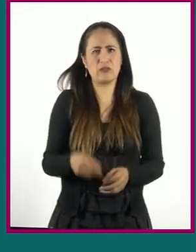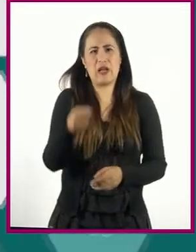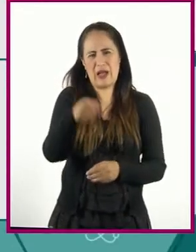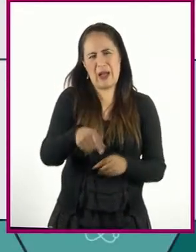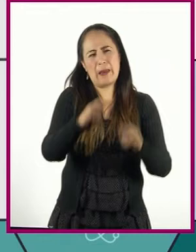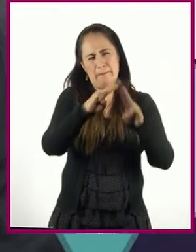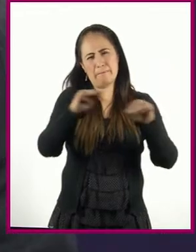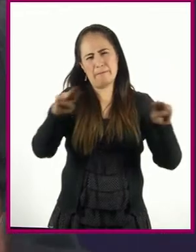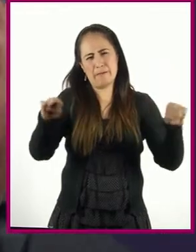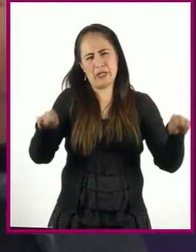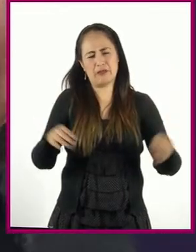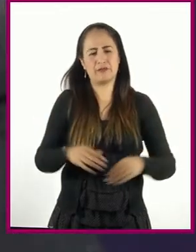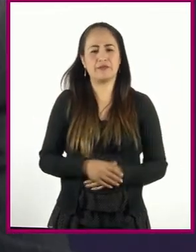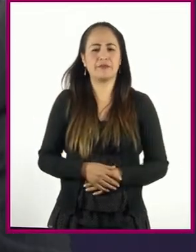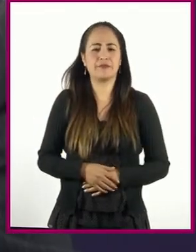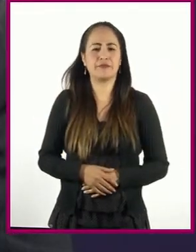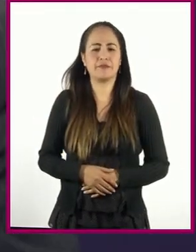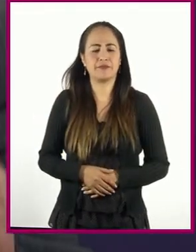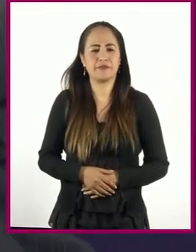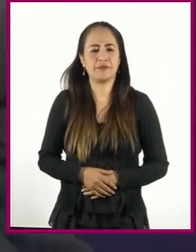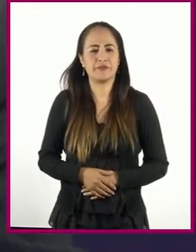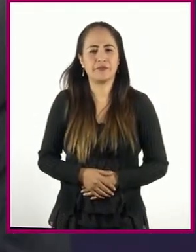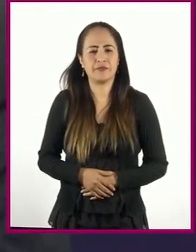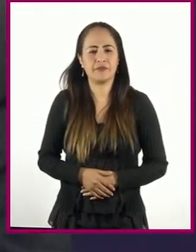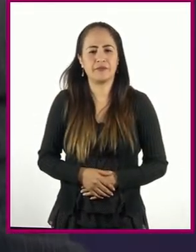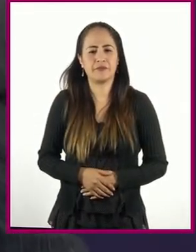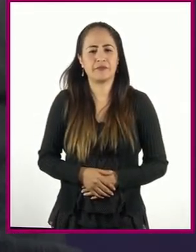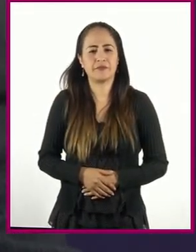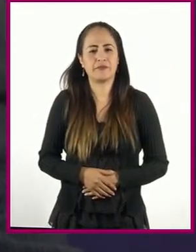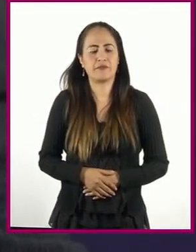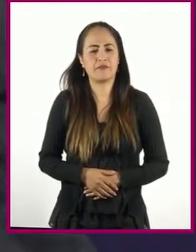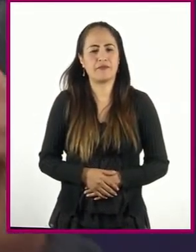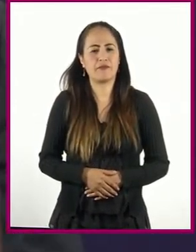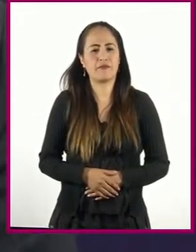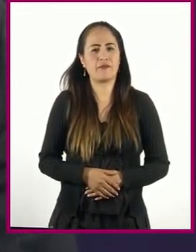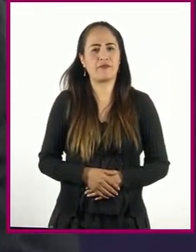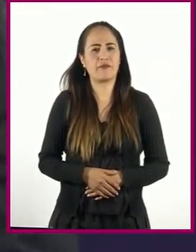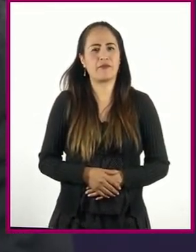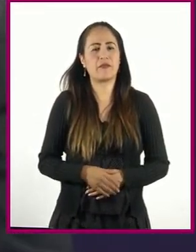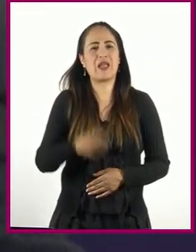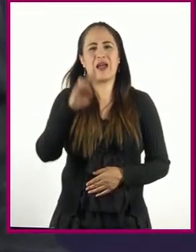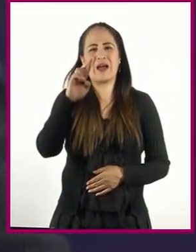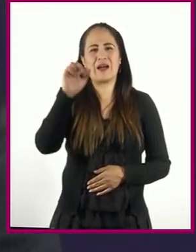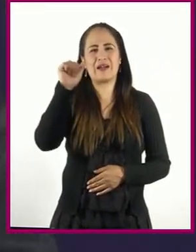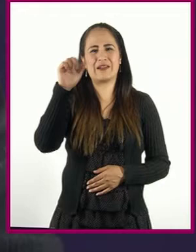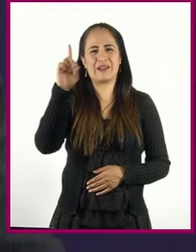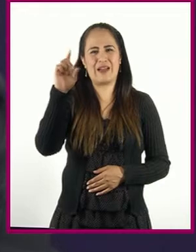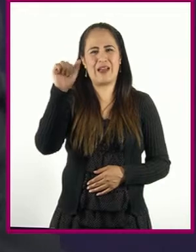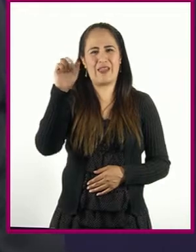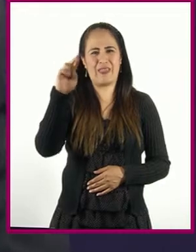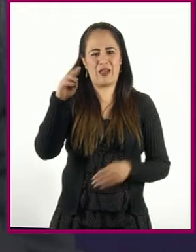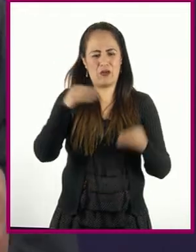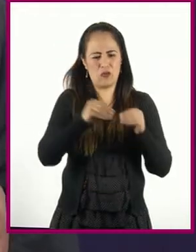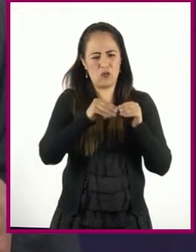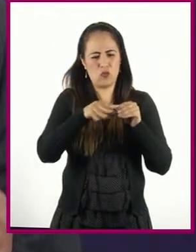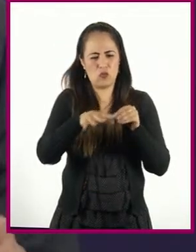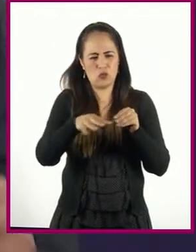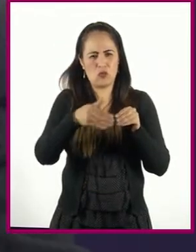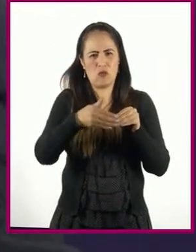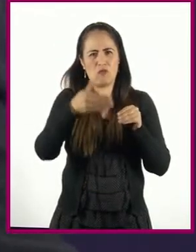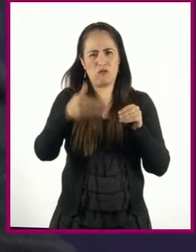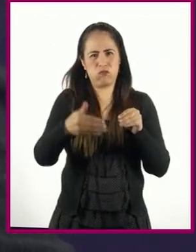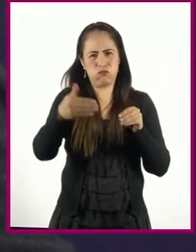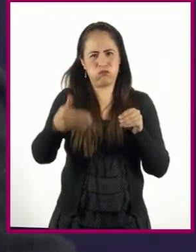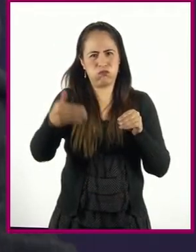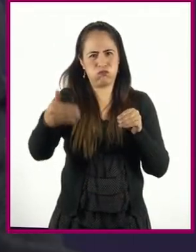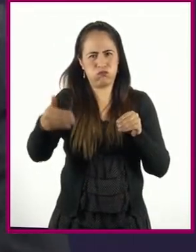mar. Al momento de reflejar las ondas de radar, es muy importante considerar el tamaño y